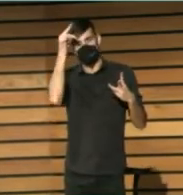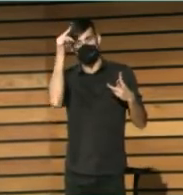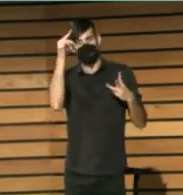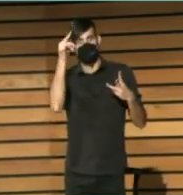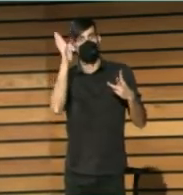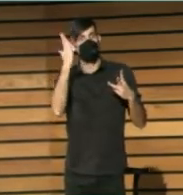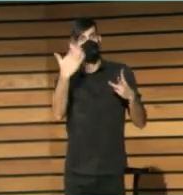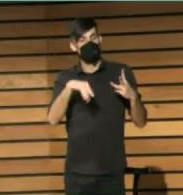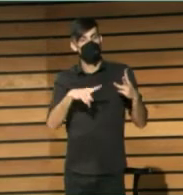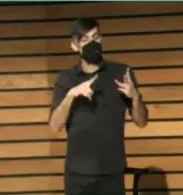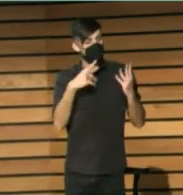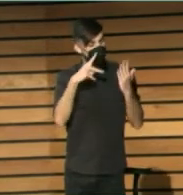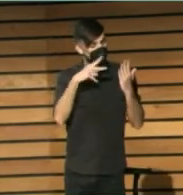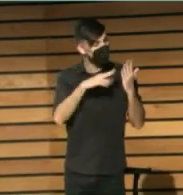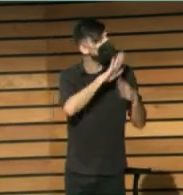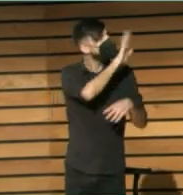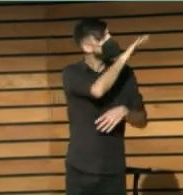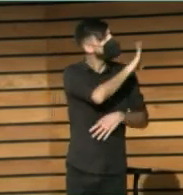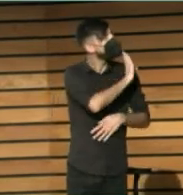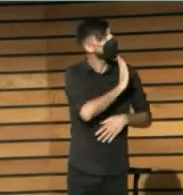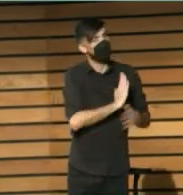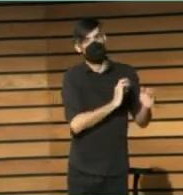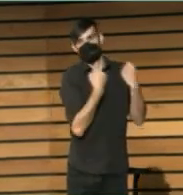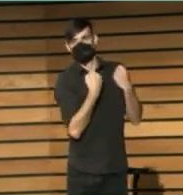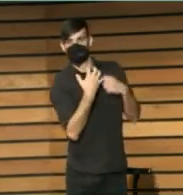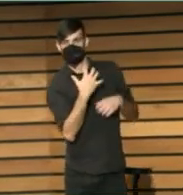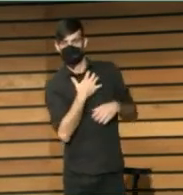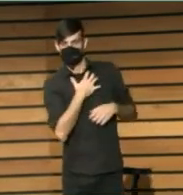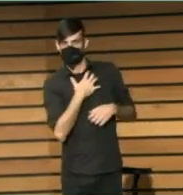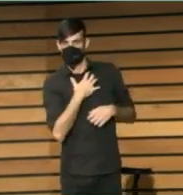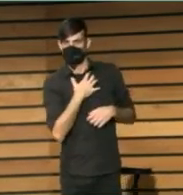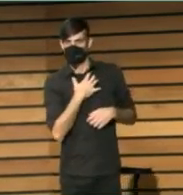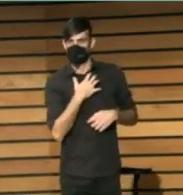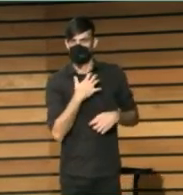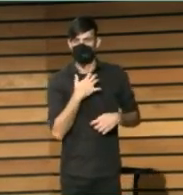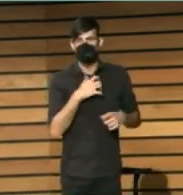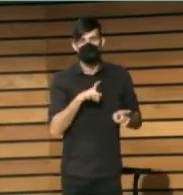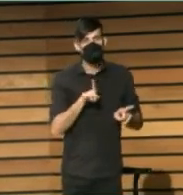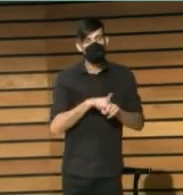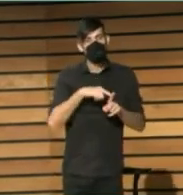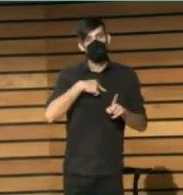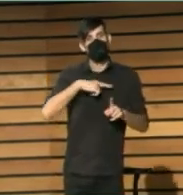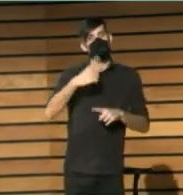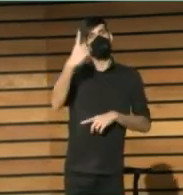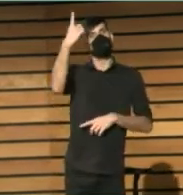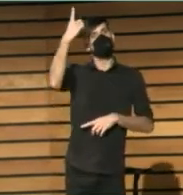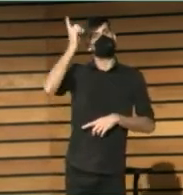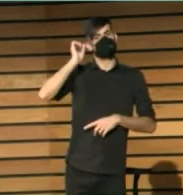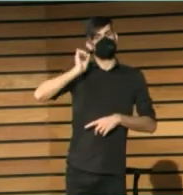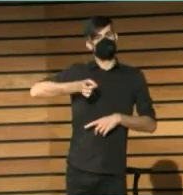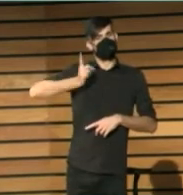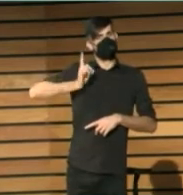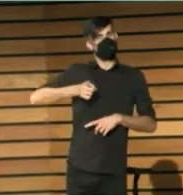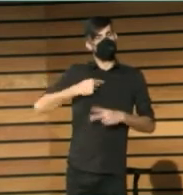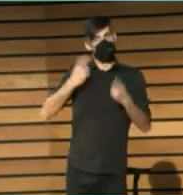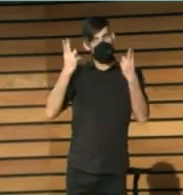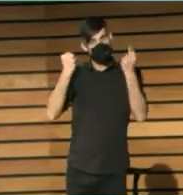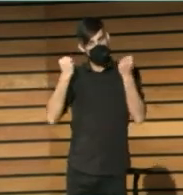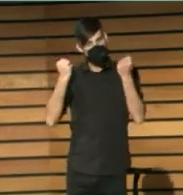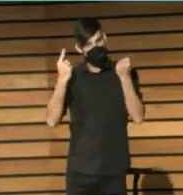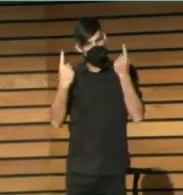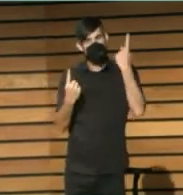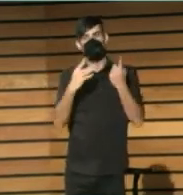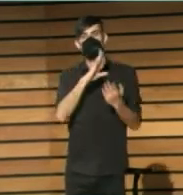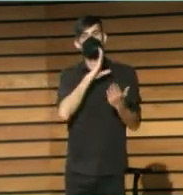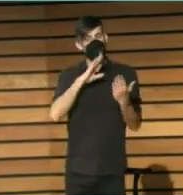no se le podía interrumpir. Era como si estuviera escuchando un dictado de Dios. A veces lloraba, pero